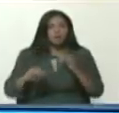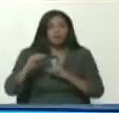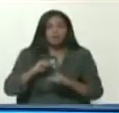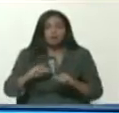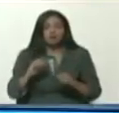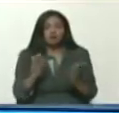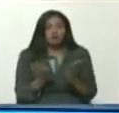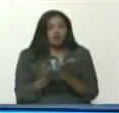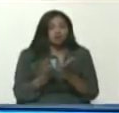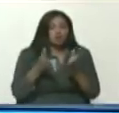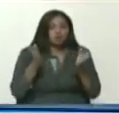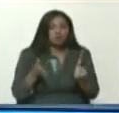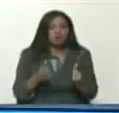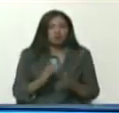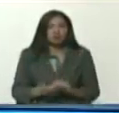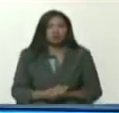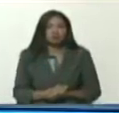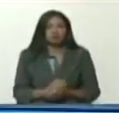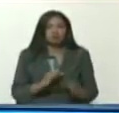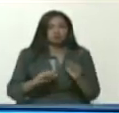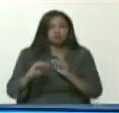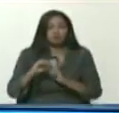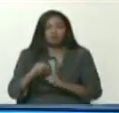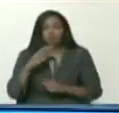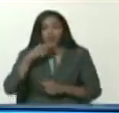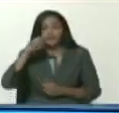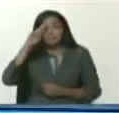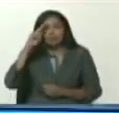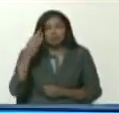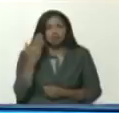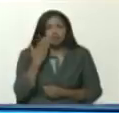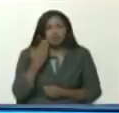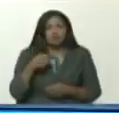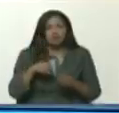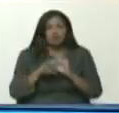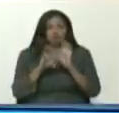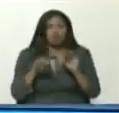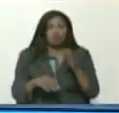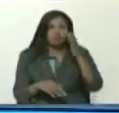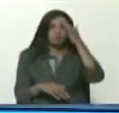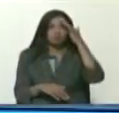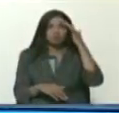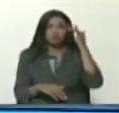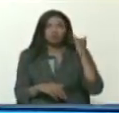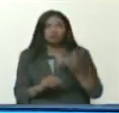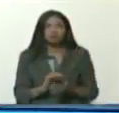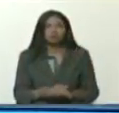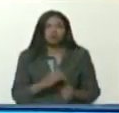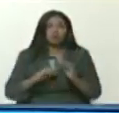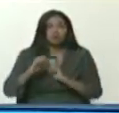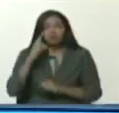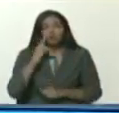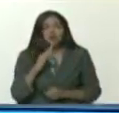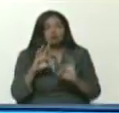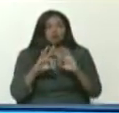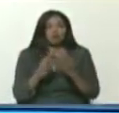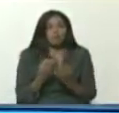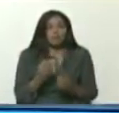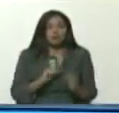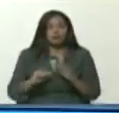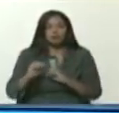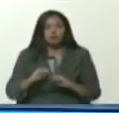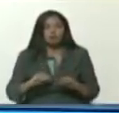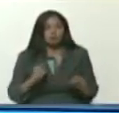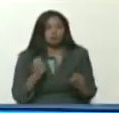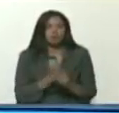los estudiantes. El movimiento de los padres y representantes. El movimiento bolivariano de familia. El movimiento de los obreros,